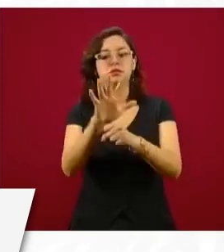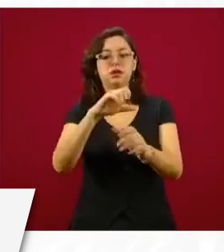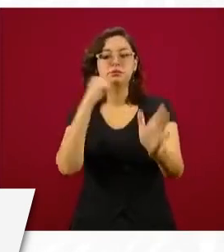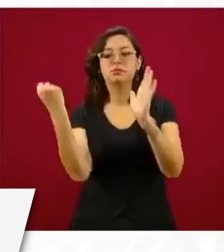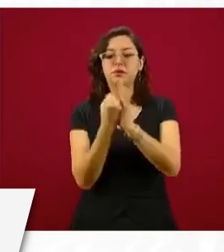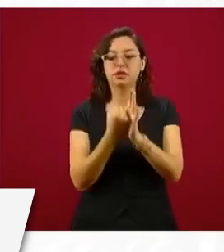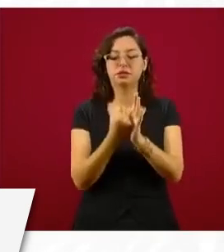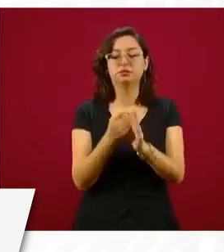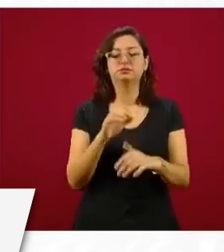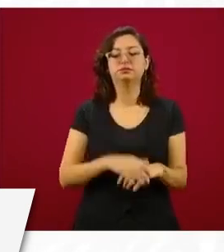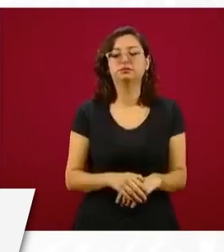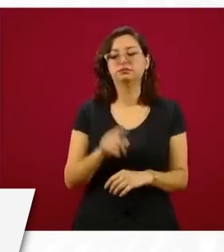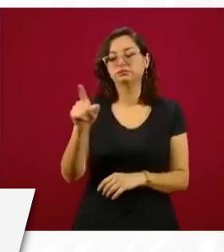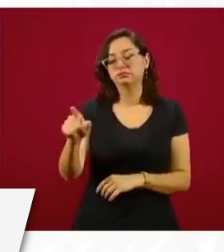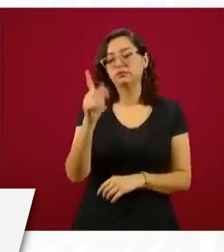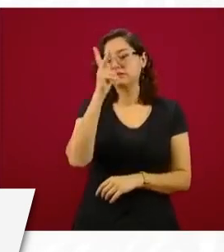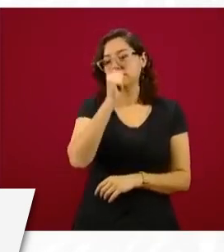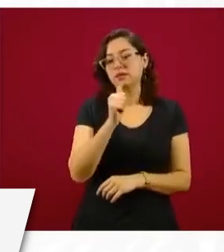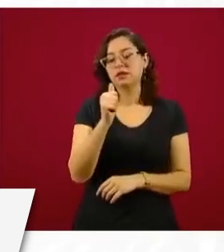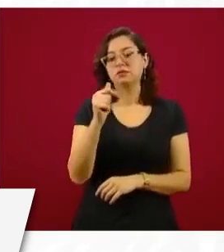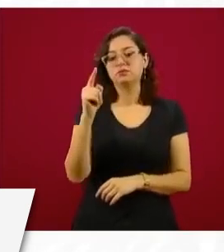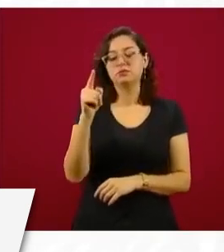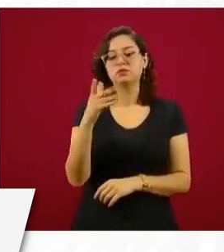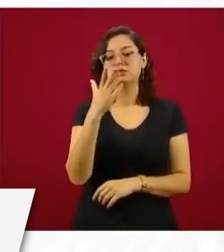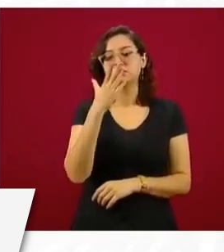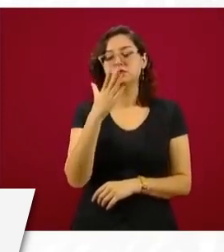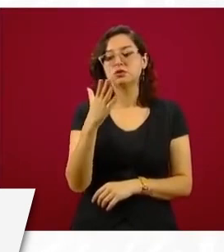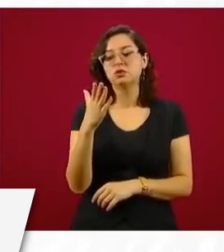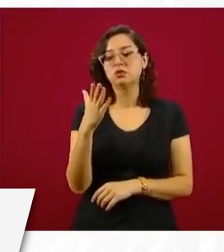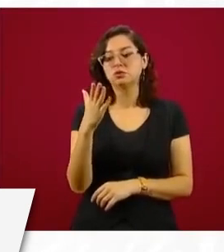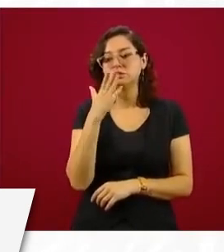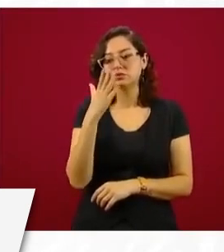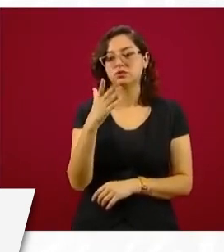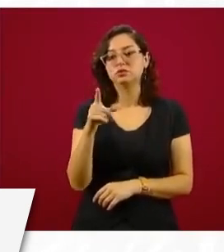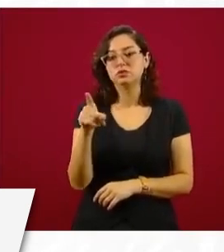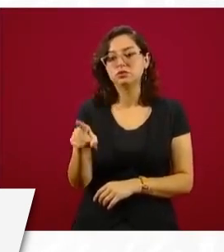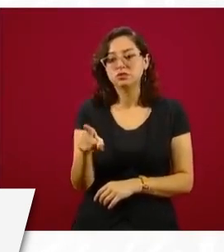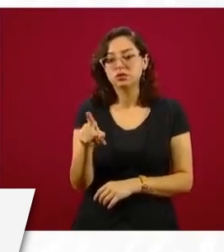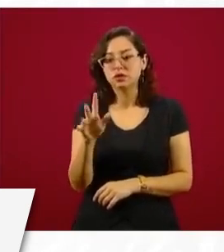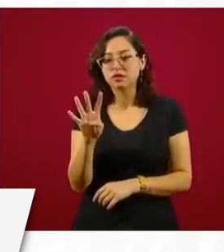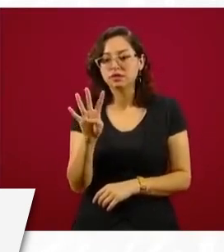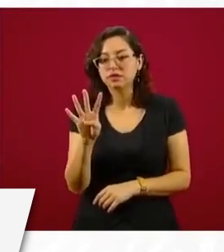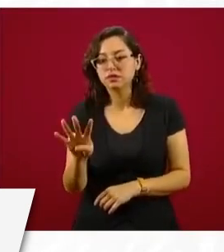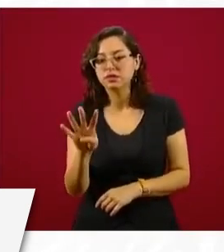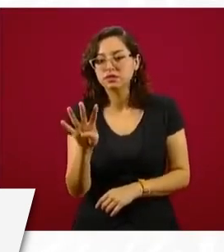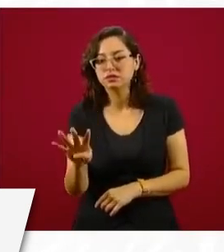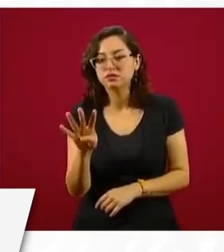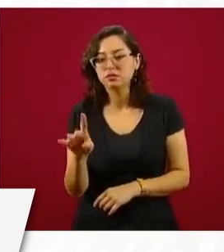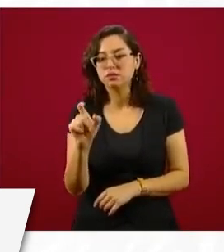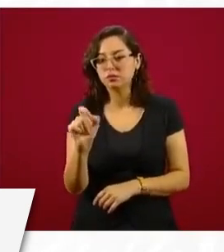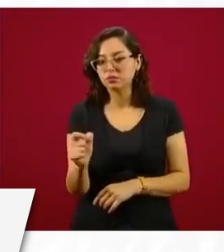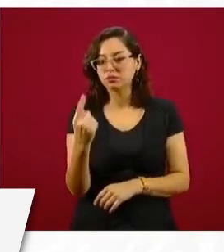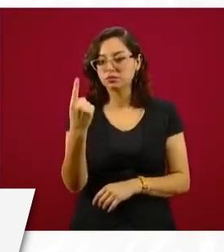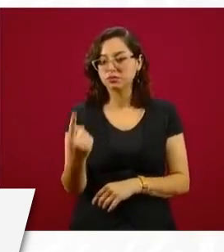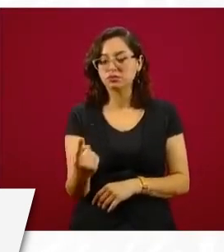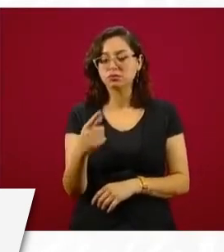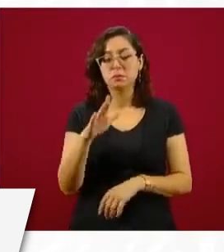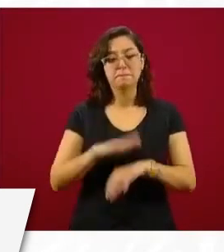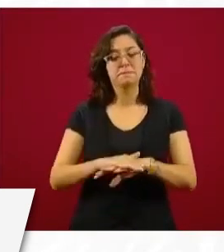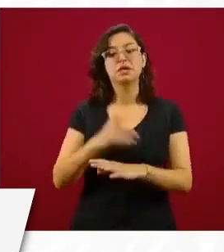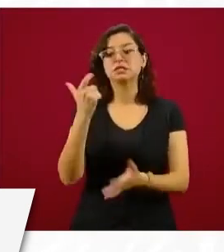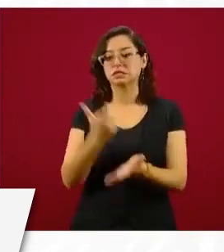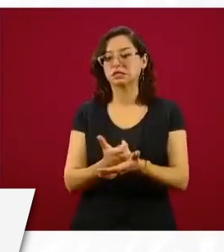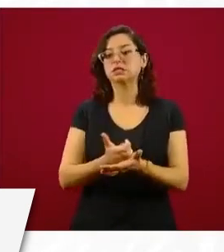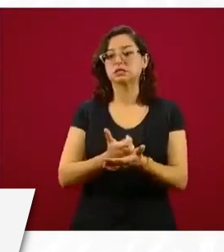combustible. Es en Hermosillo, Sonora, 19 pesos con un centavo por litro, el precio más alto para la gasolina regular